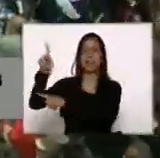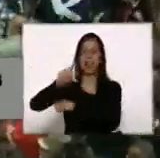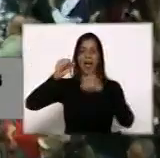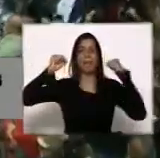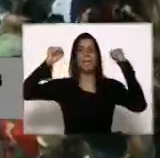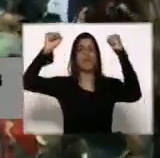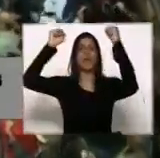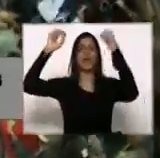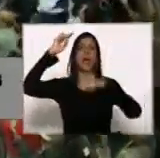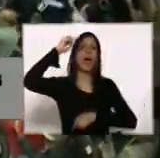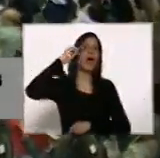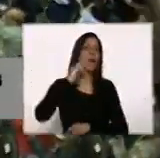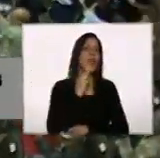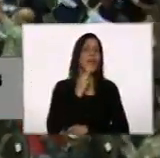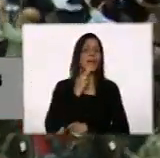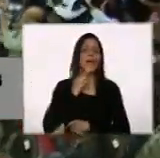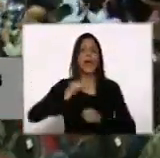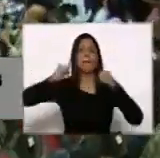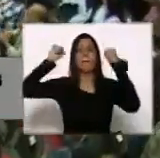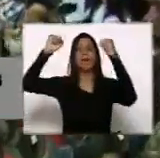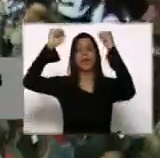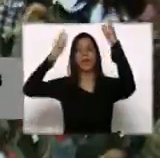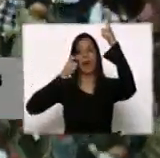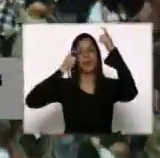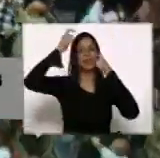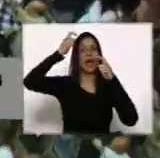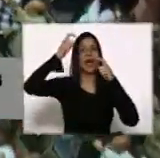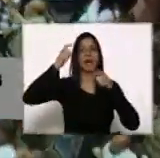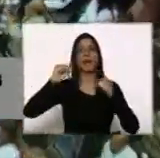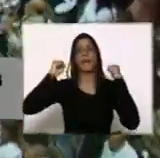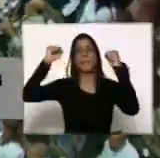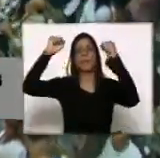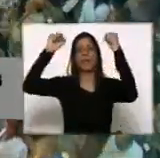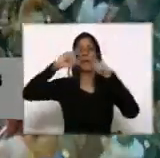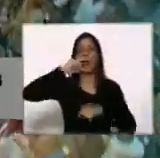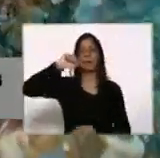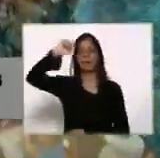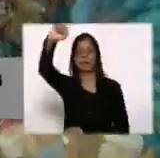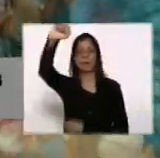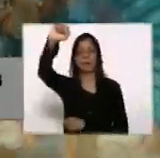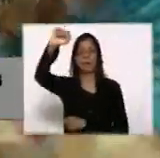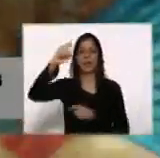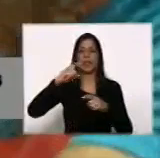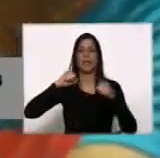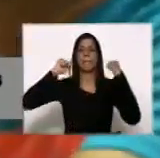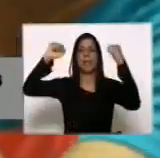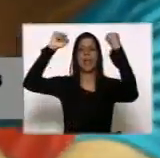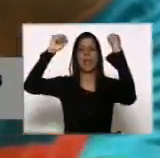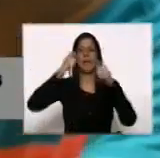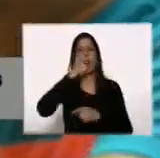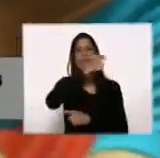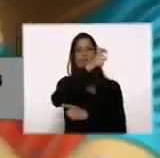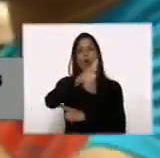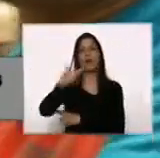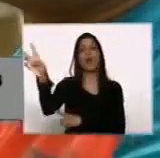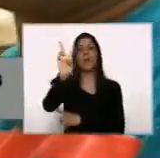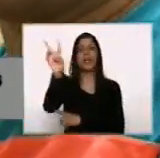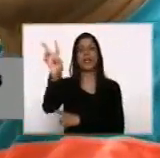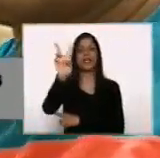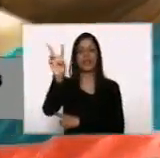¡Viva Bolívar! ¡Viva! ¡Viva Chávez! ¡Viva! ¡Viva Maduro! ¡Viva! ¡Viva el pueblo bolivariano!